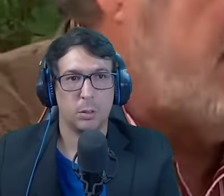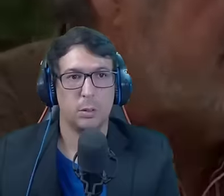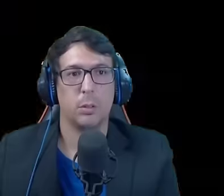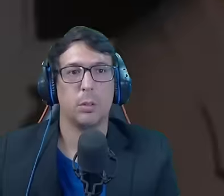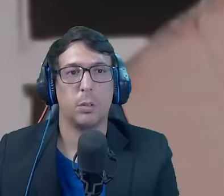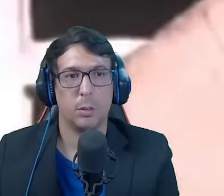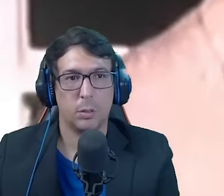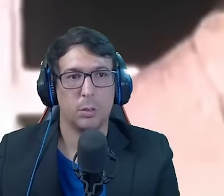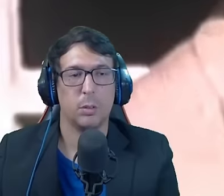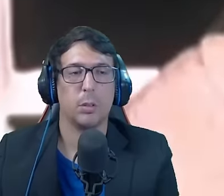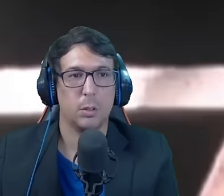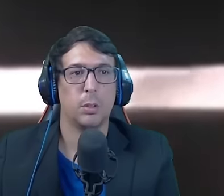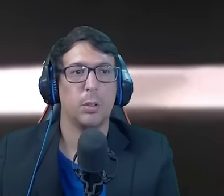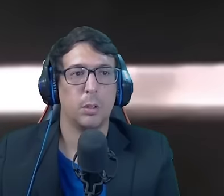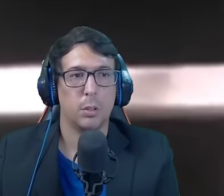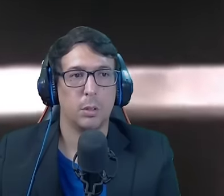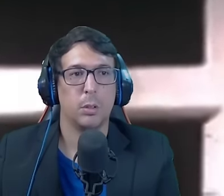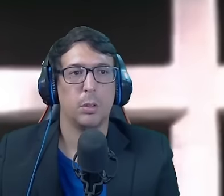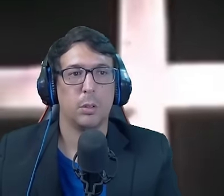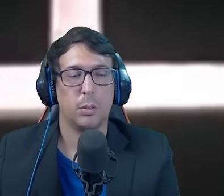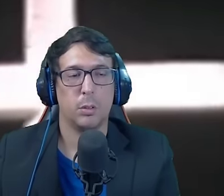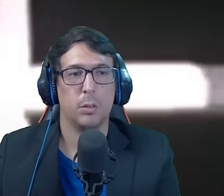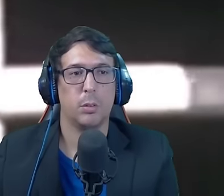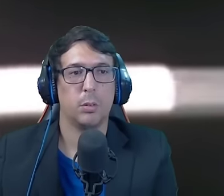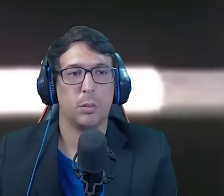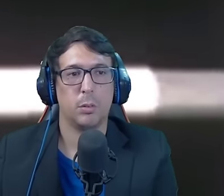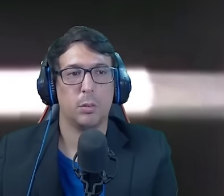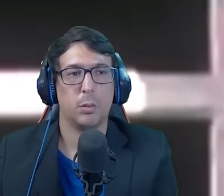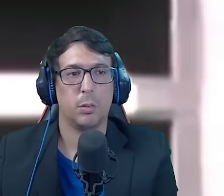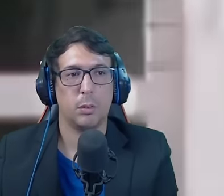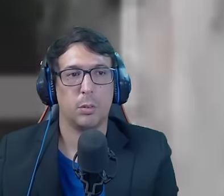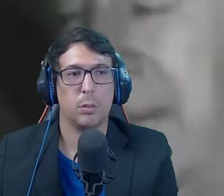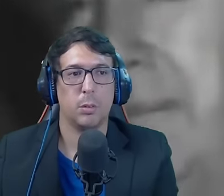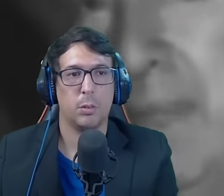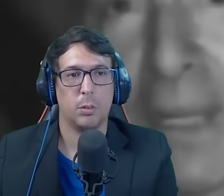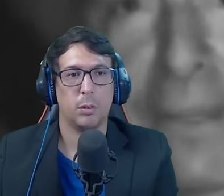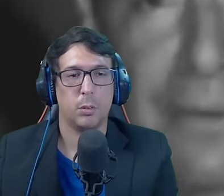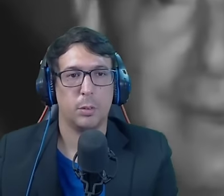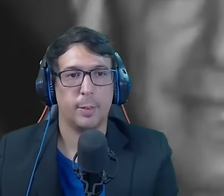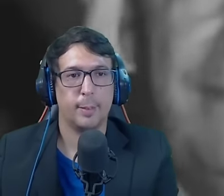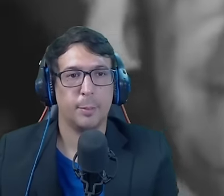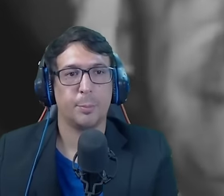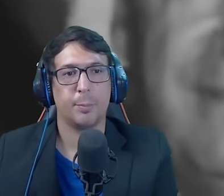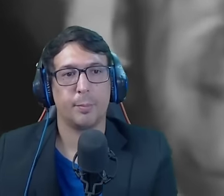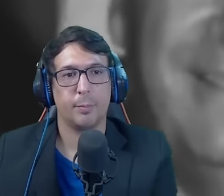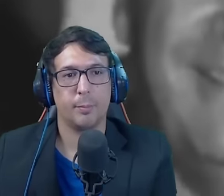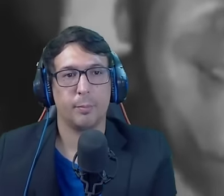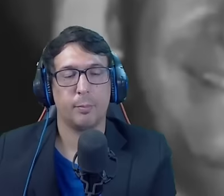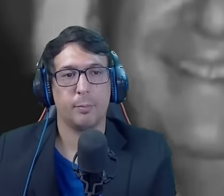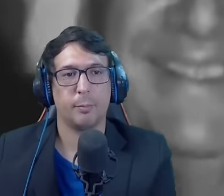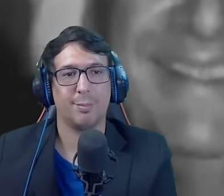muchas cosas. Claro, se codeó con intelectuales y políticos, pero también sería el lugar donde haría una